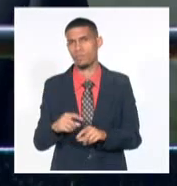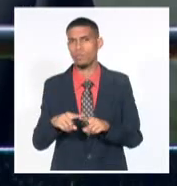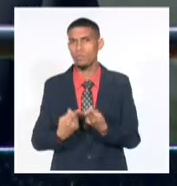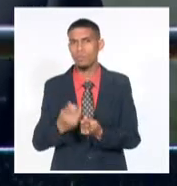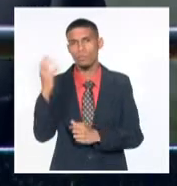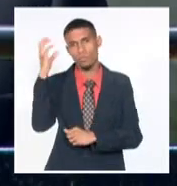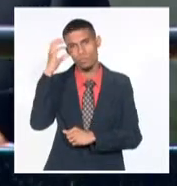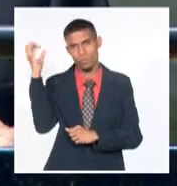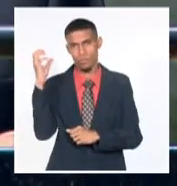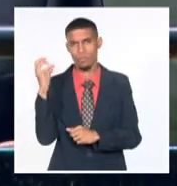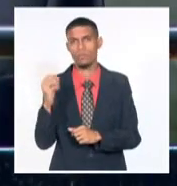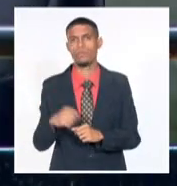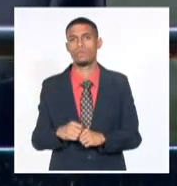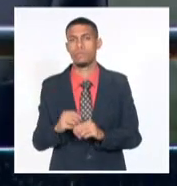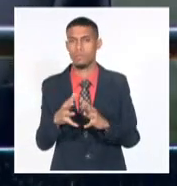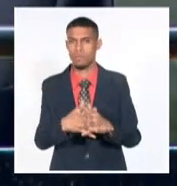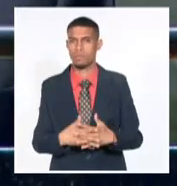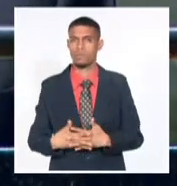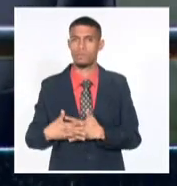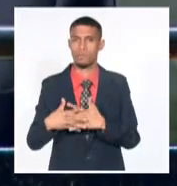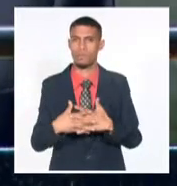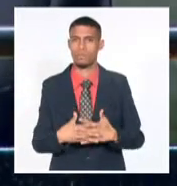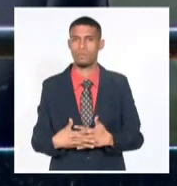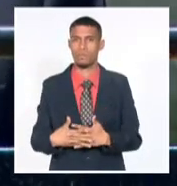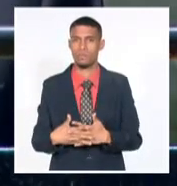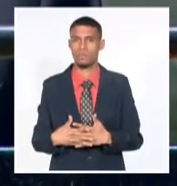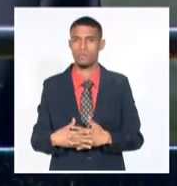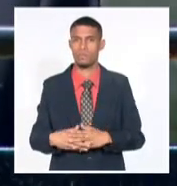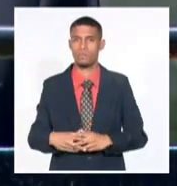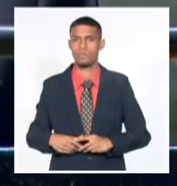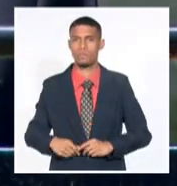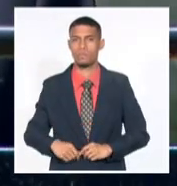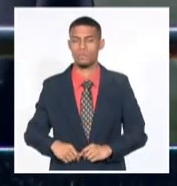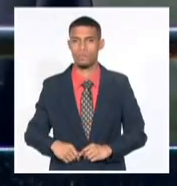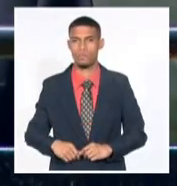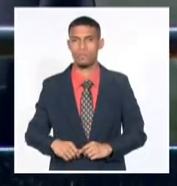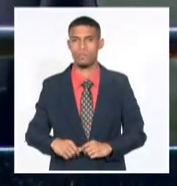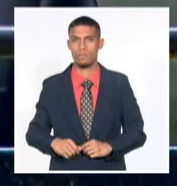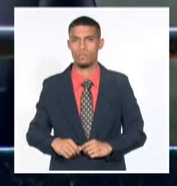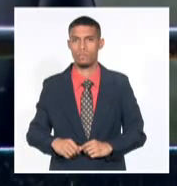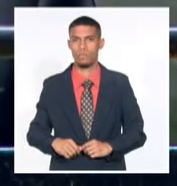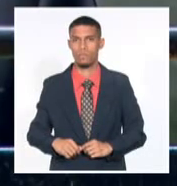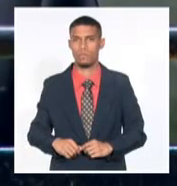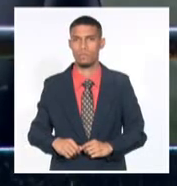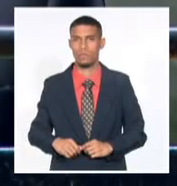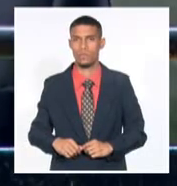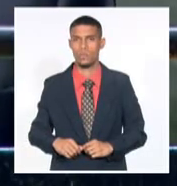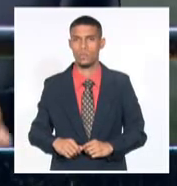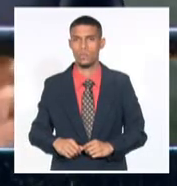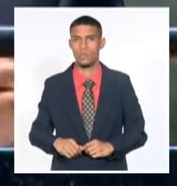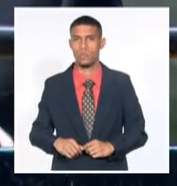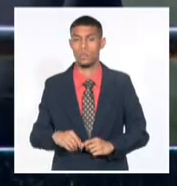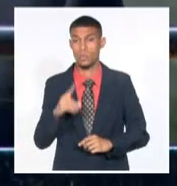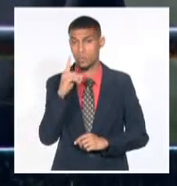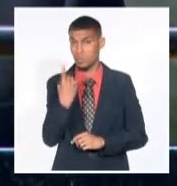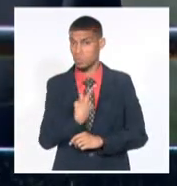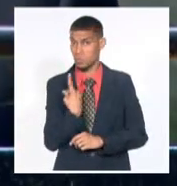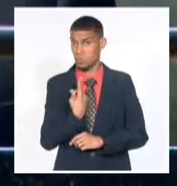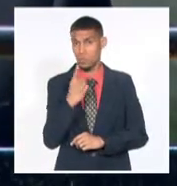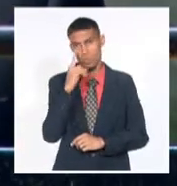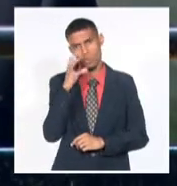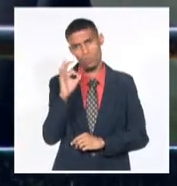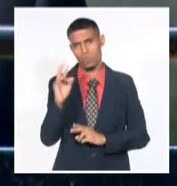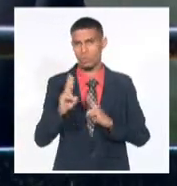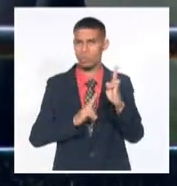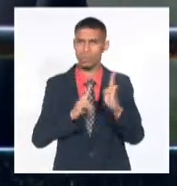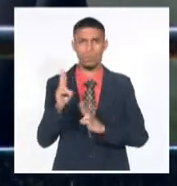de la mayor potencia económica, financiera y militar. No es permisible ni aceptable